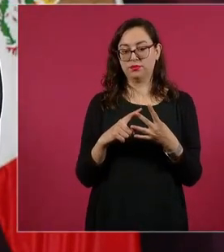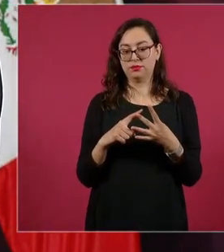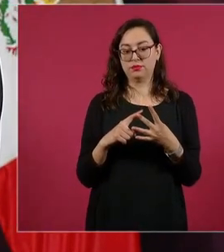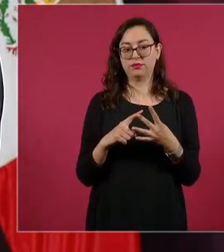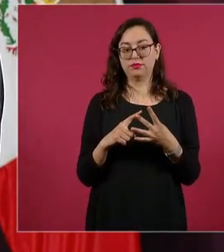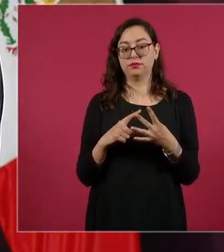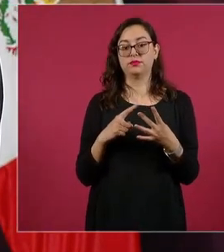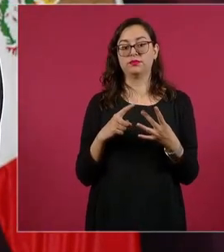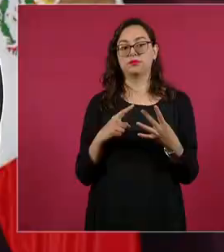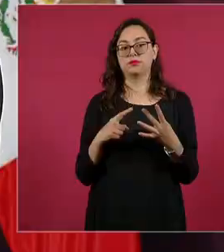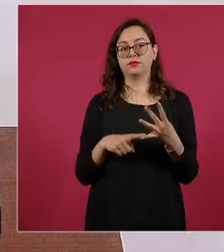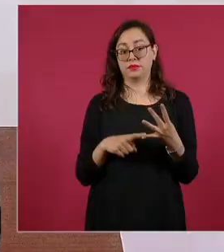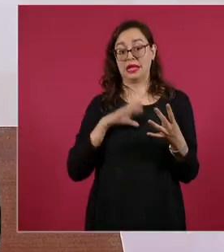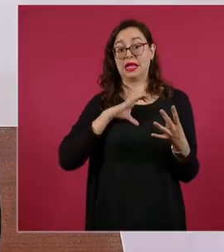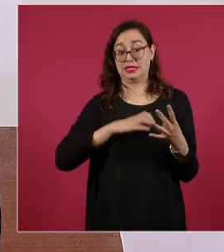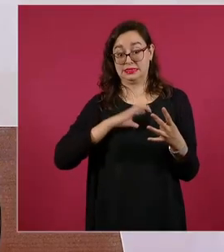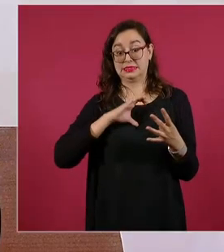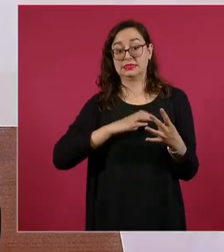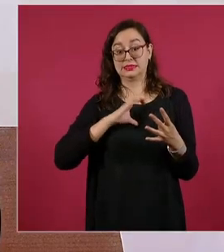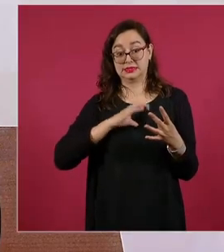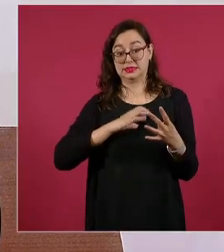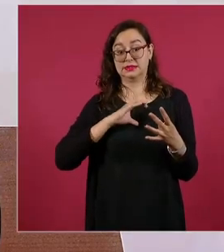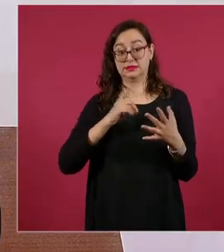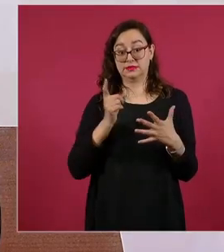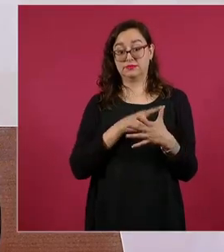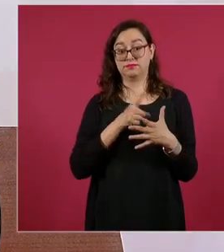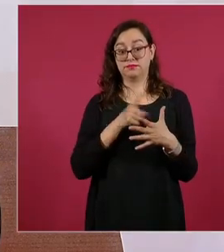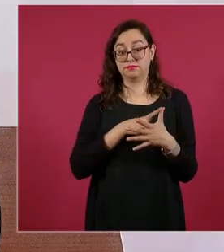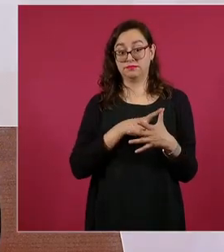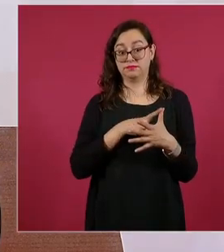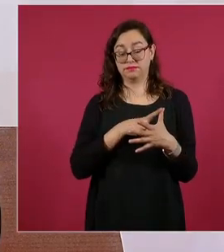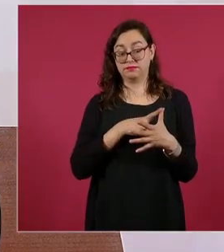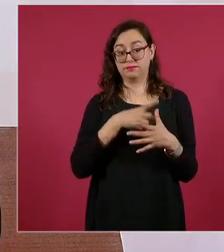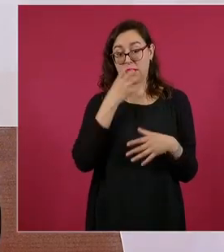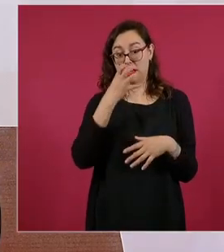cáncer y urgencias